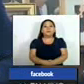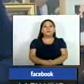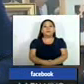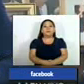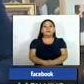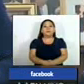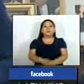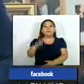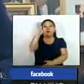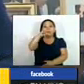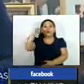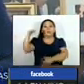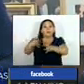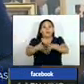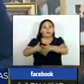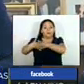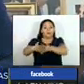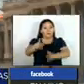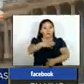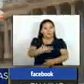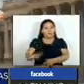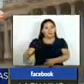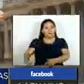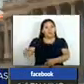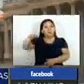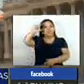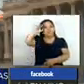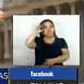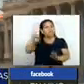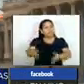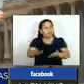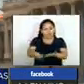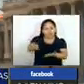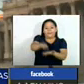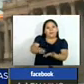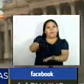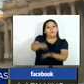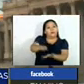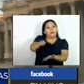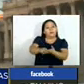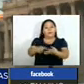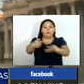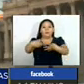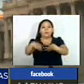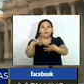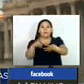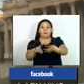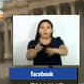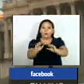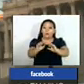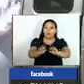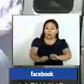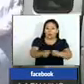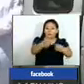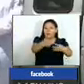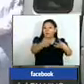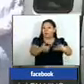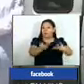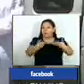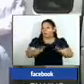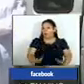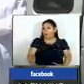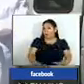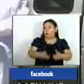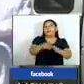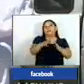En Estados Unidos, el presidente Joe Biden ha firmado nuevas órdenes ejecutivas encaminadas a restablecer la ley del cuidado de la salud a bajo